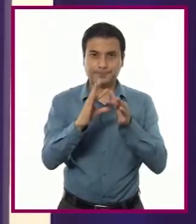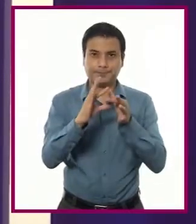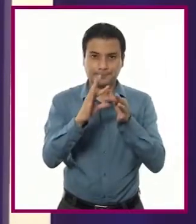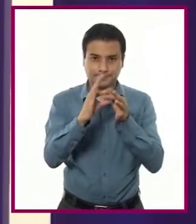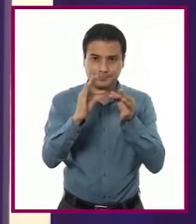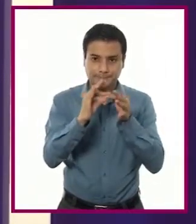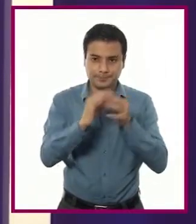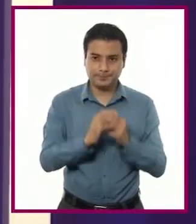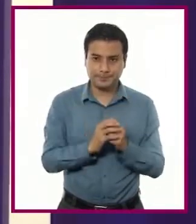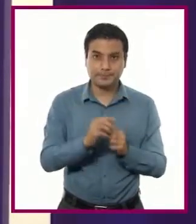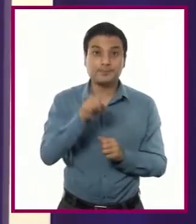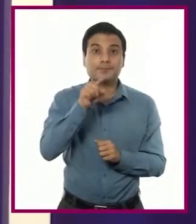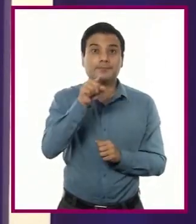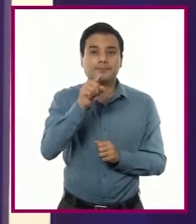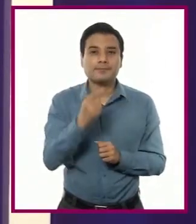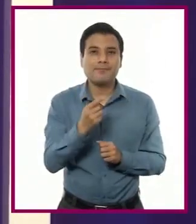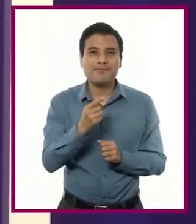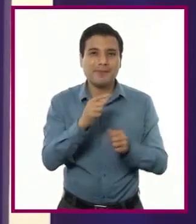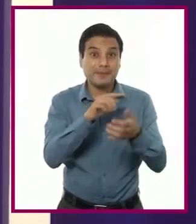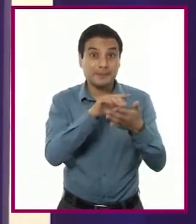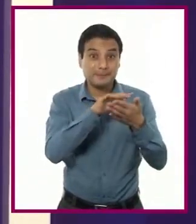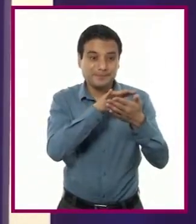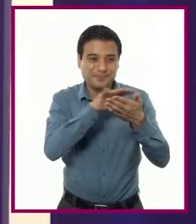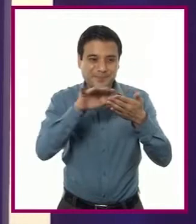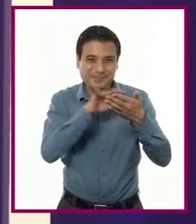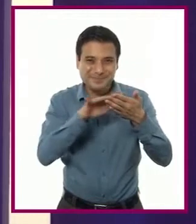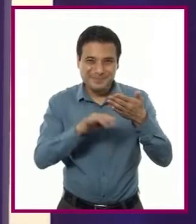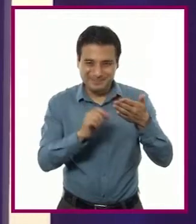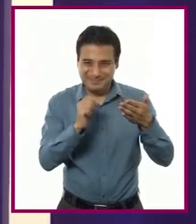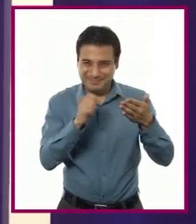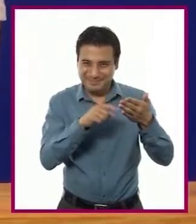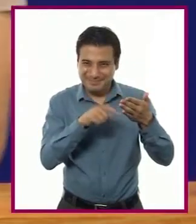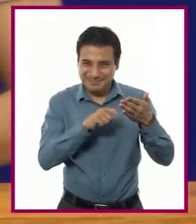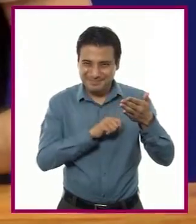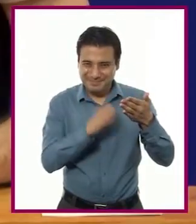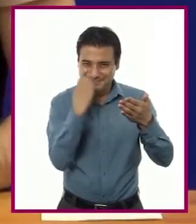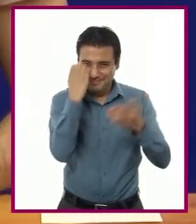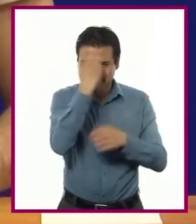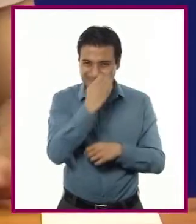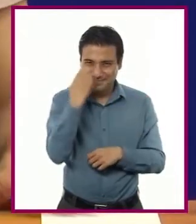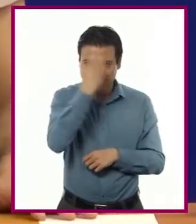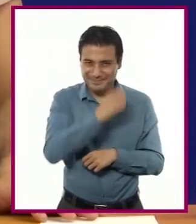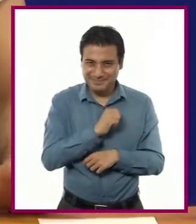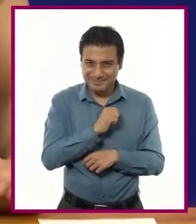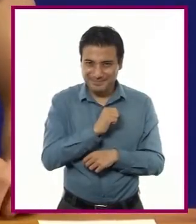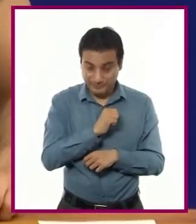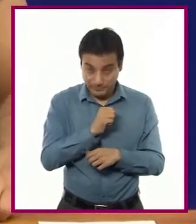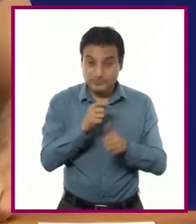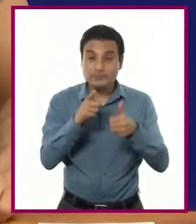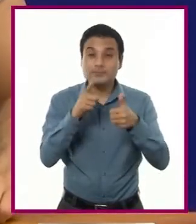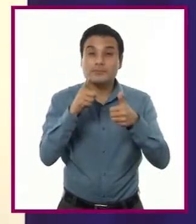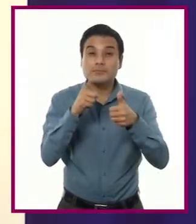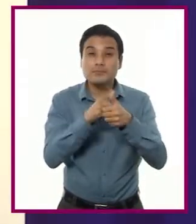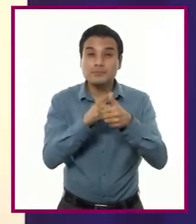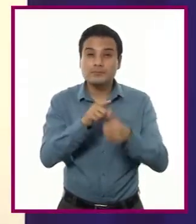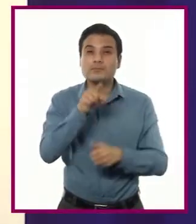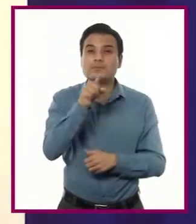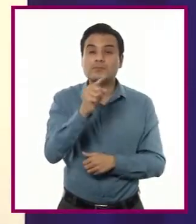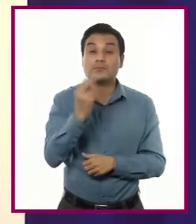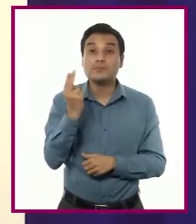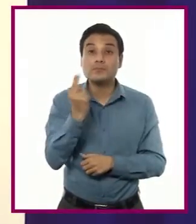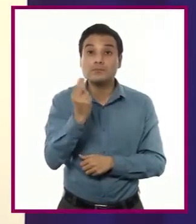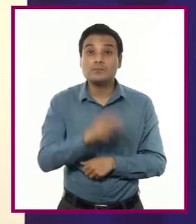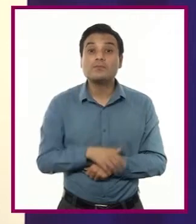hacer una lectura como las que vienen justamente en ese tipo de exámenes, lo primero que debemos hacer es